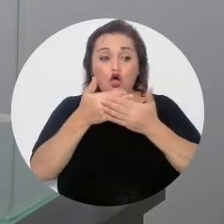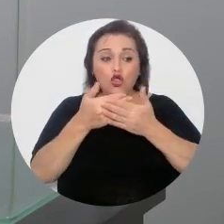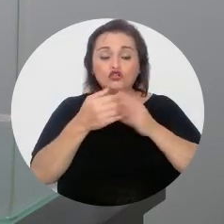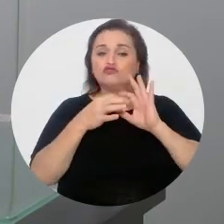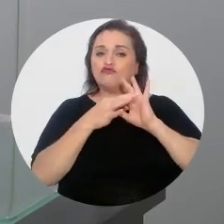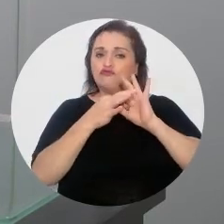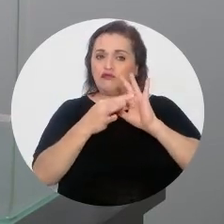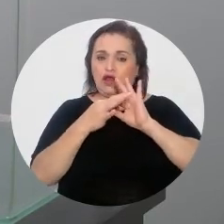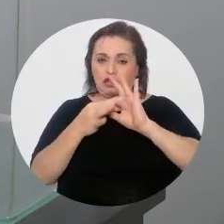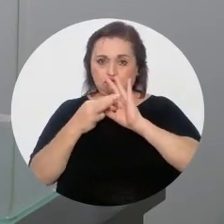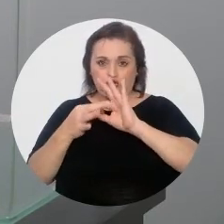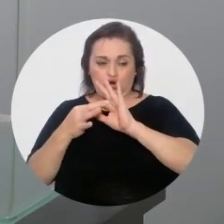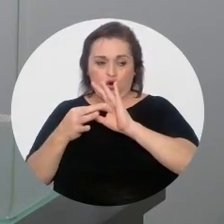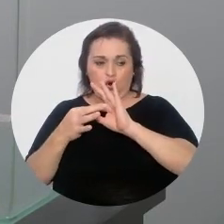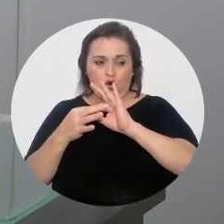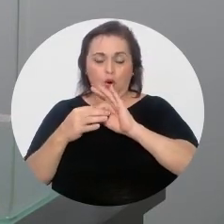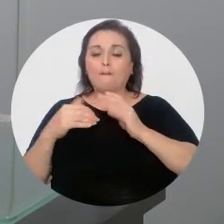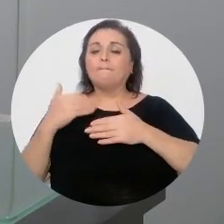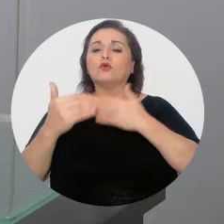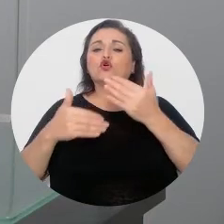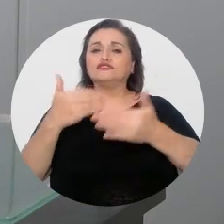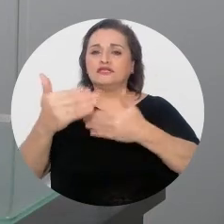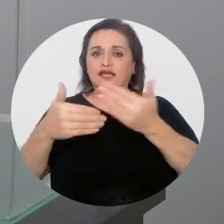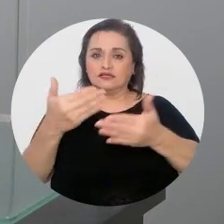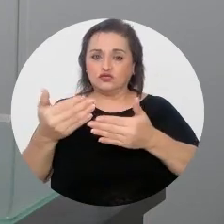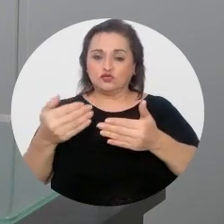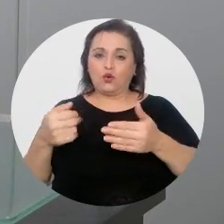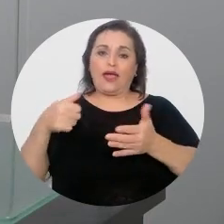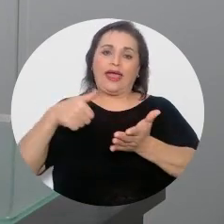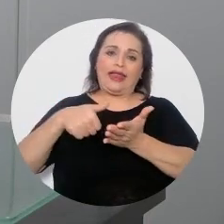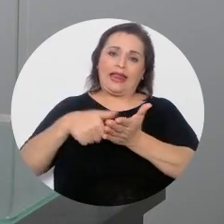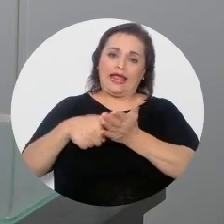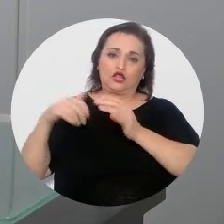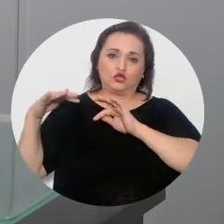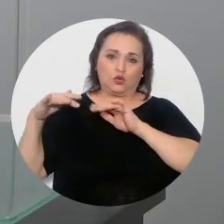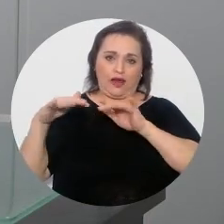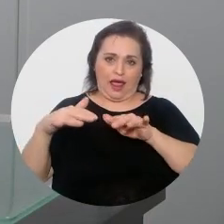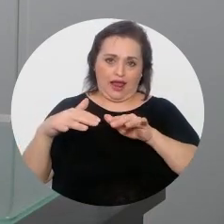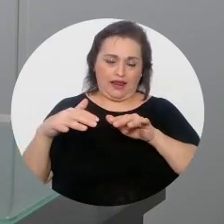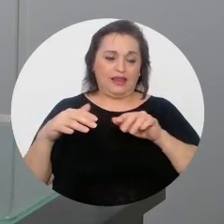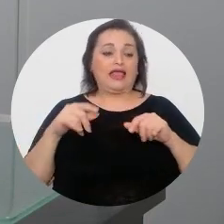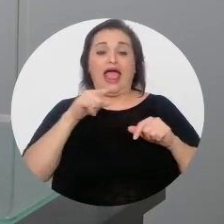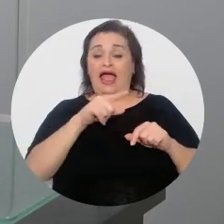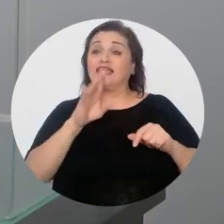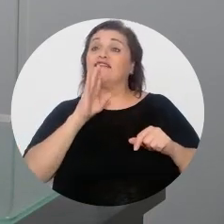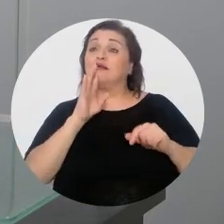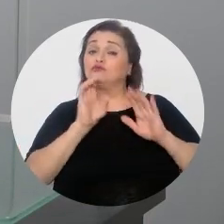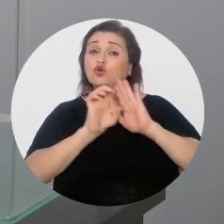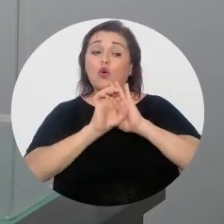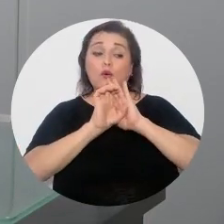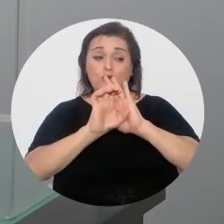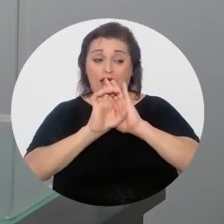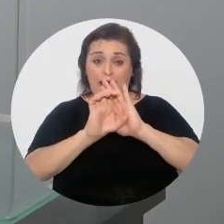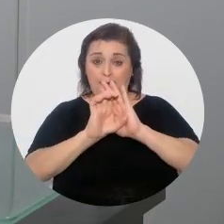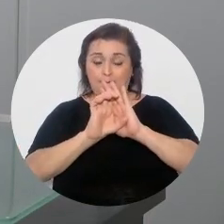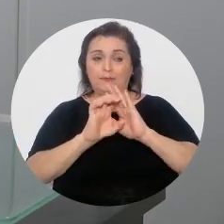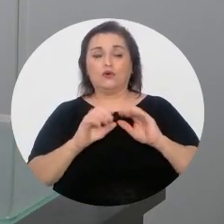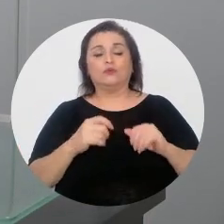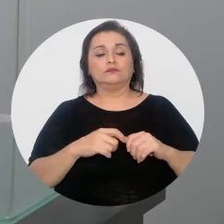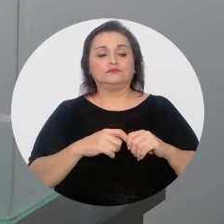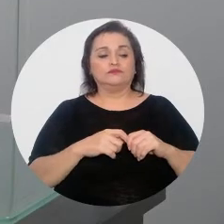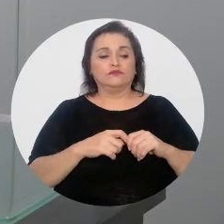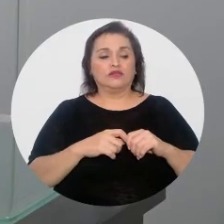que tienen relación con el proceso electoral. Y aquí hablaremos a manera de ejemplo